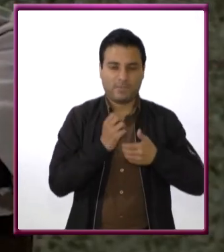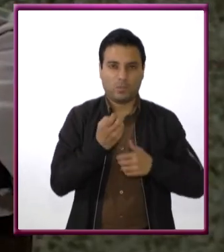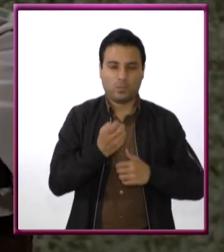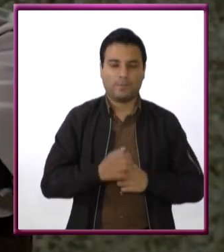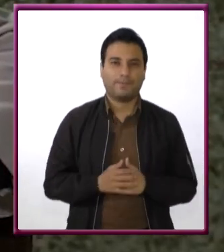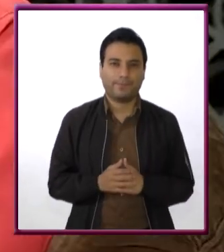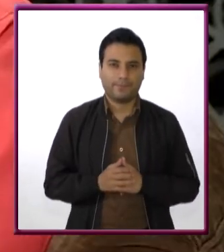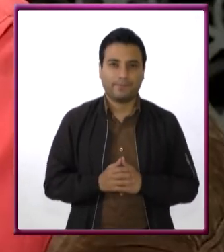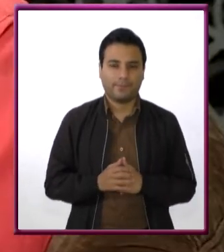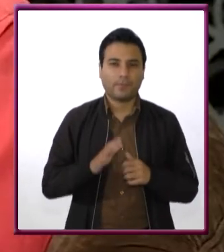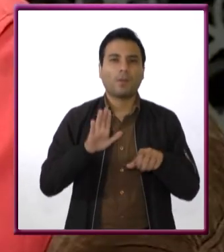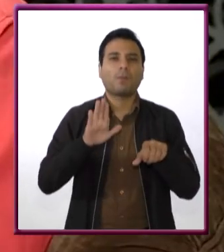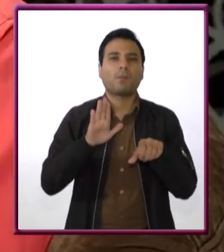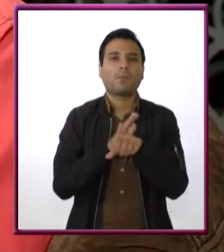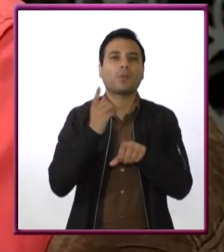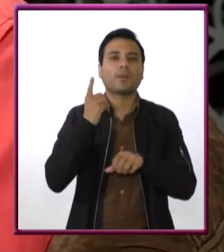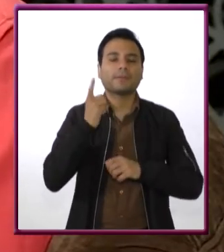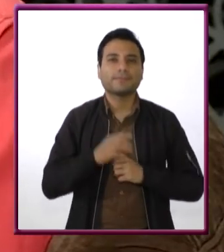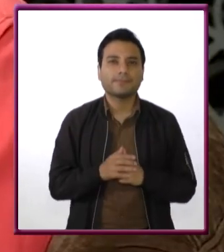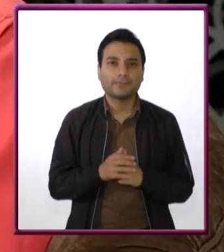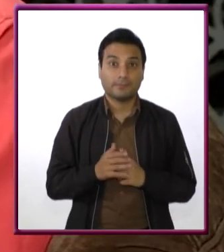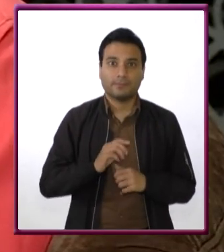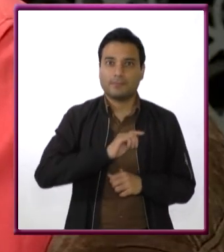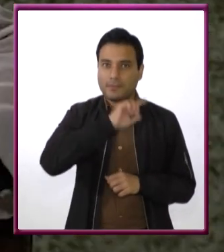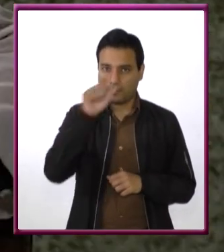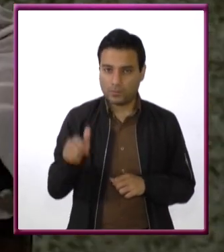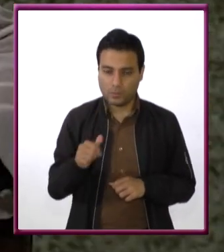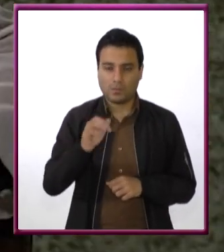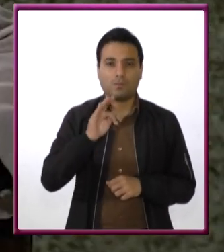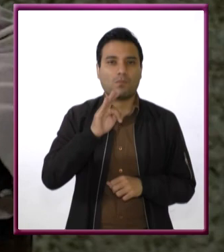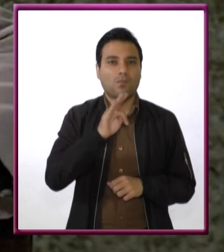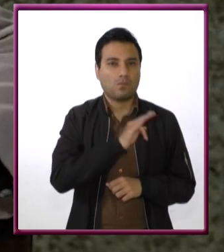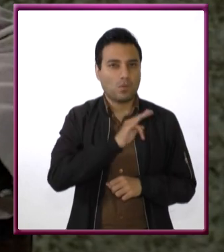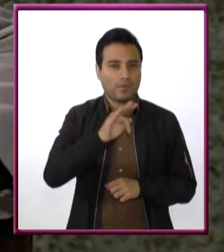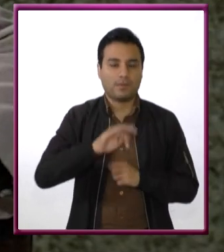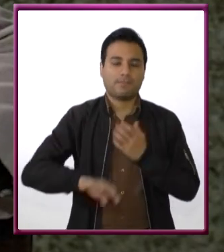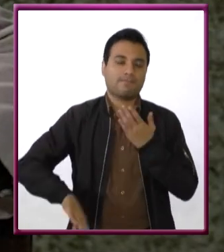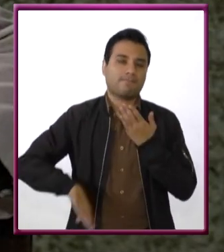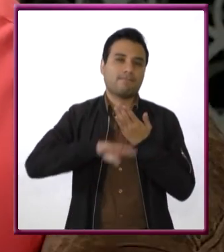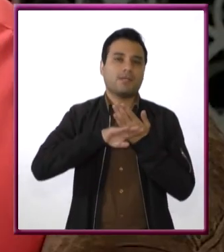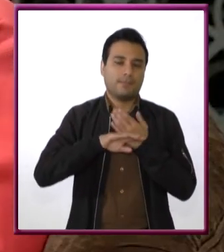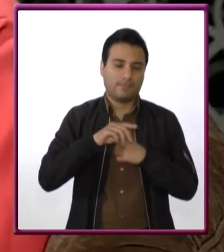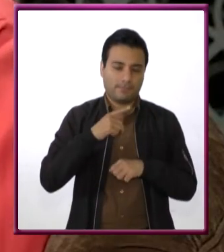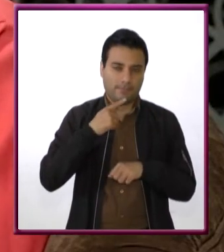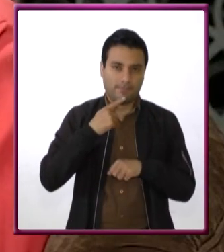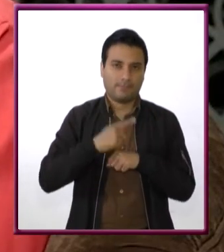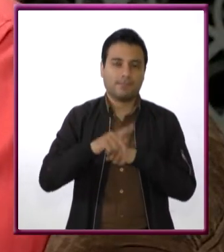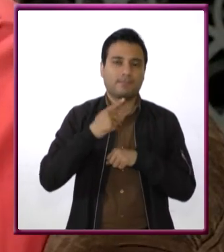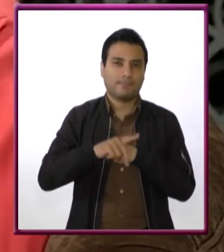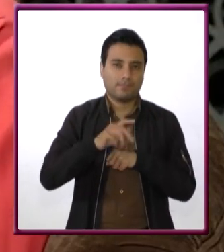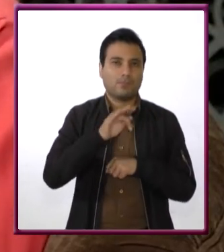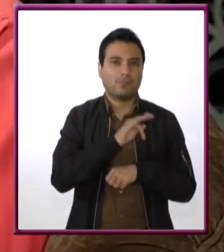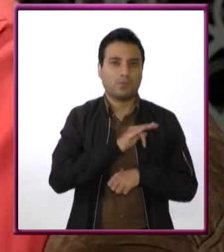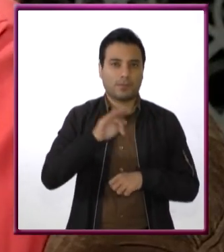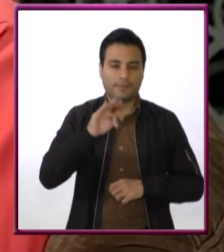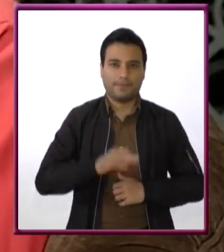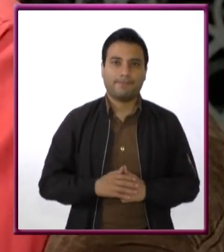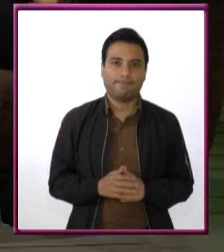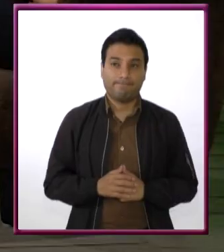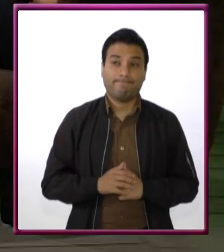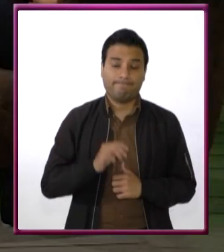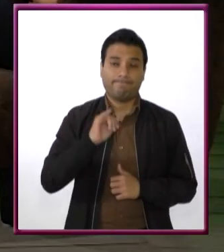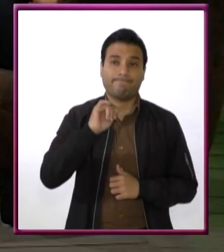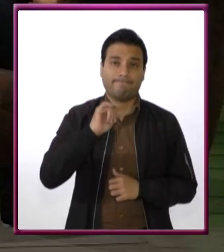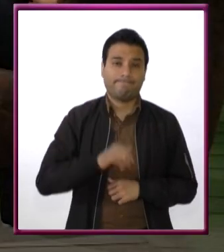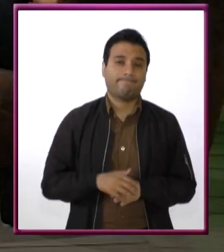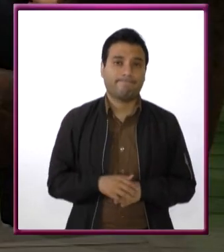porque finalmente somos afectados o en positivo teniendo la consecuencia de una buena acción. Claro.